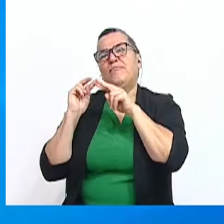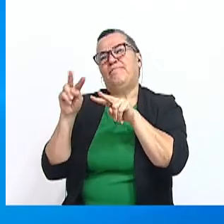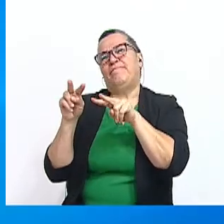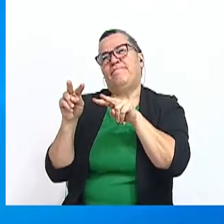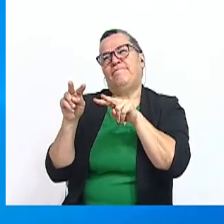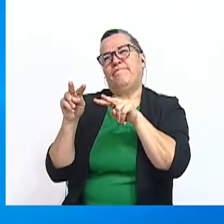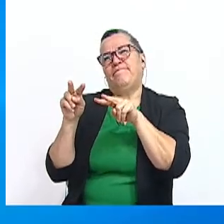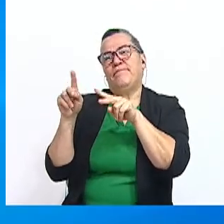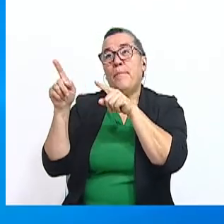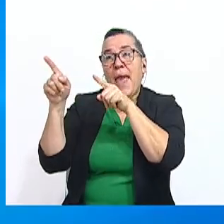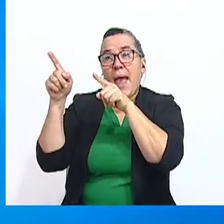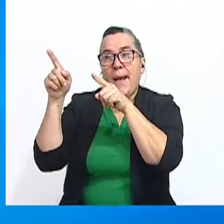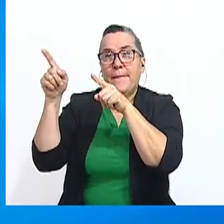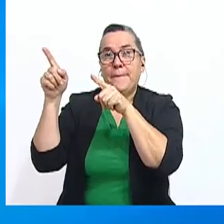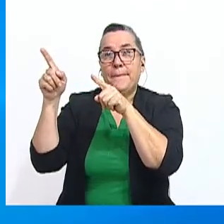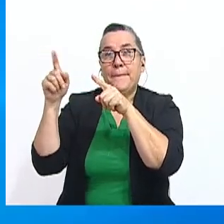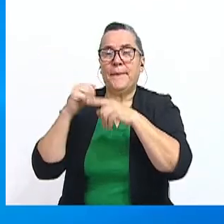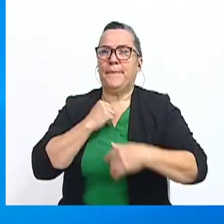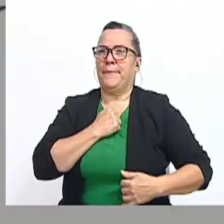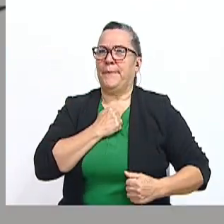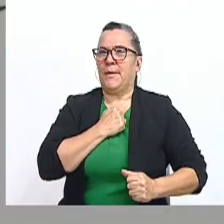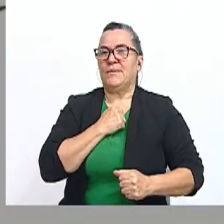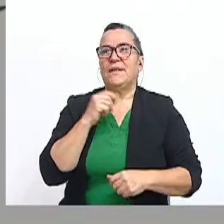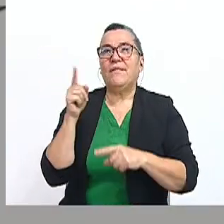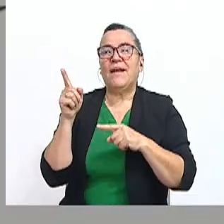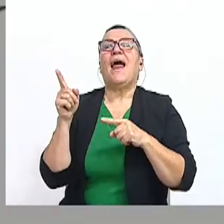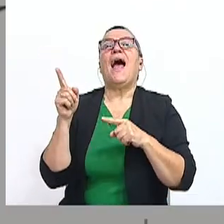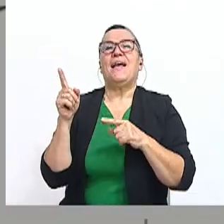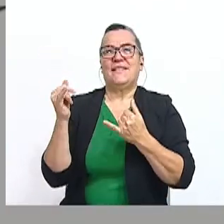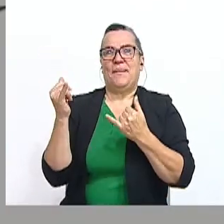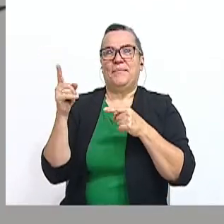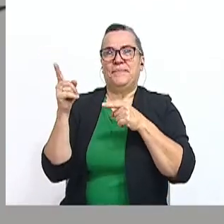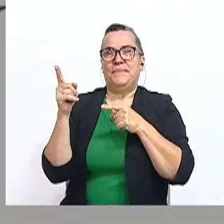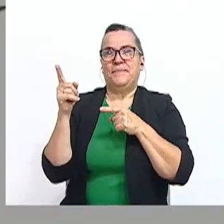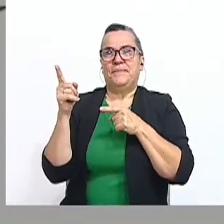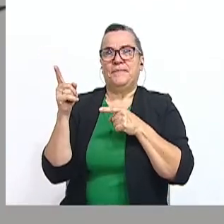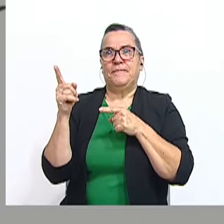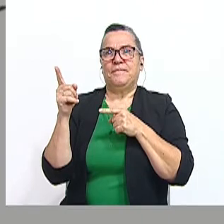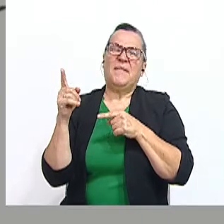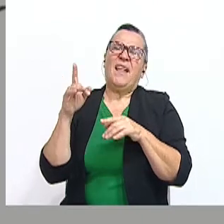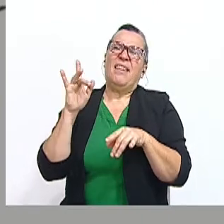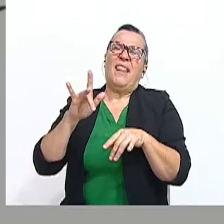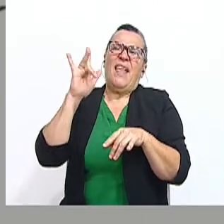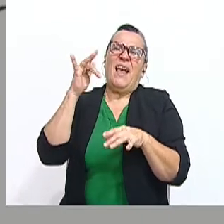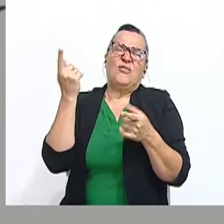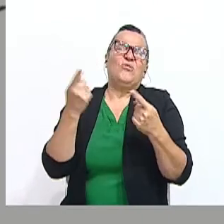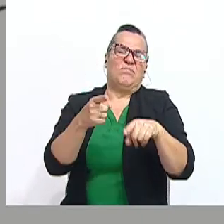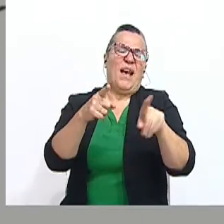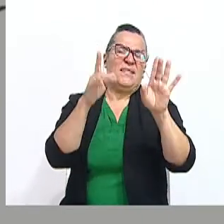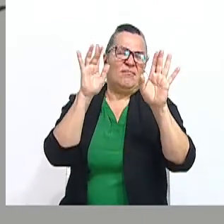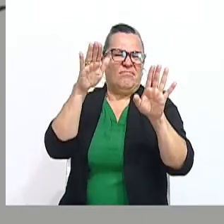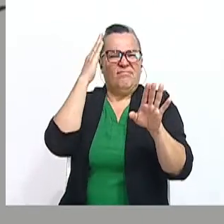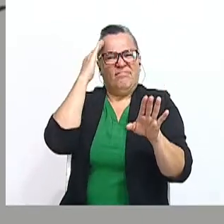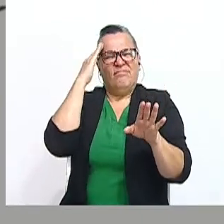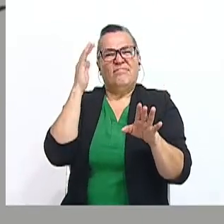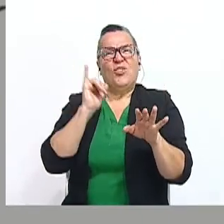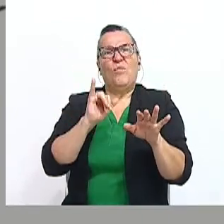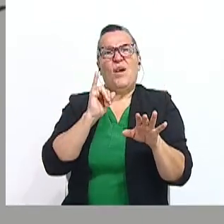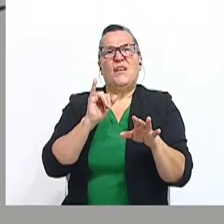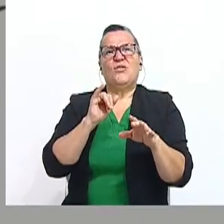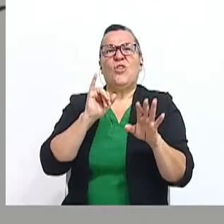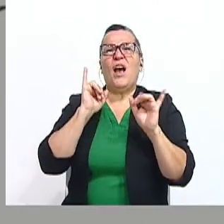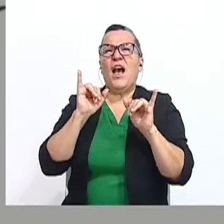acá. Disculpas acá. Ahora sí. Son dedazos que nos pasan. Ustedes saben cómo es esto.